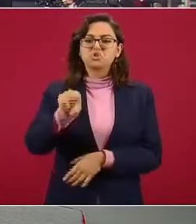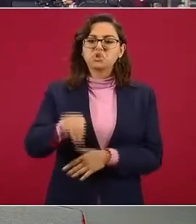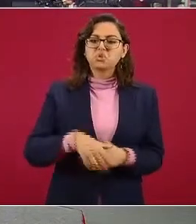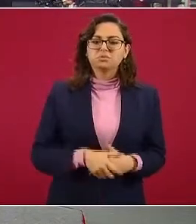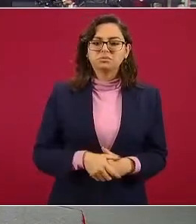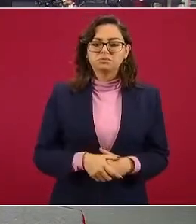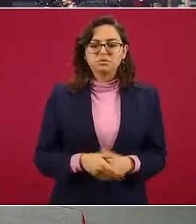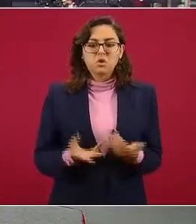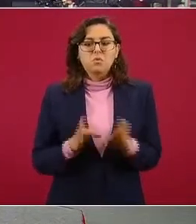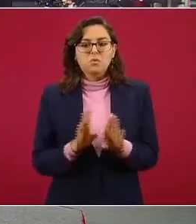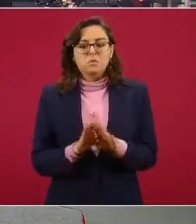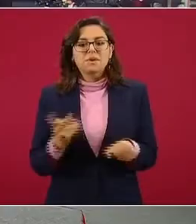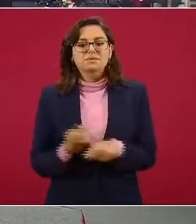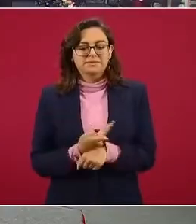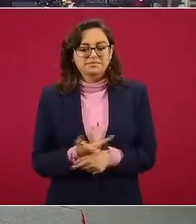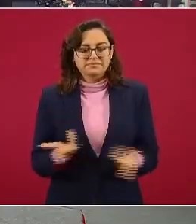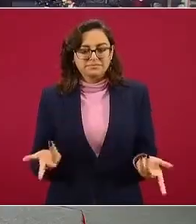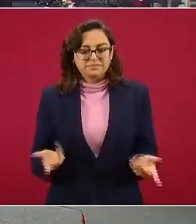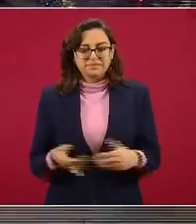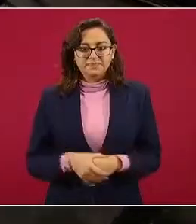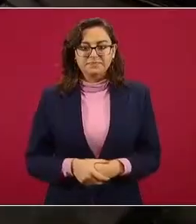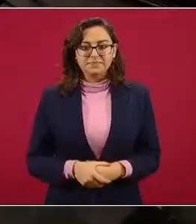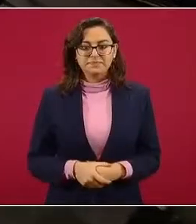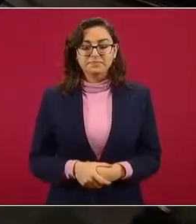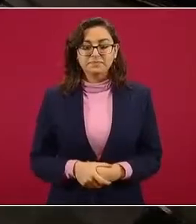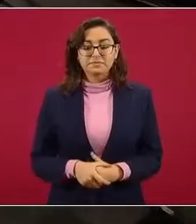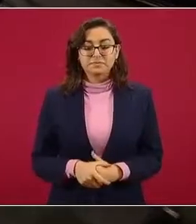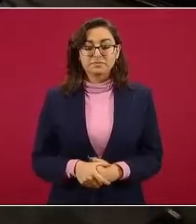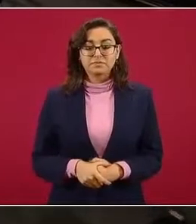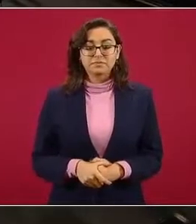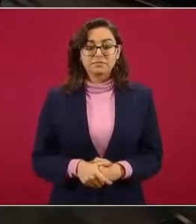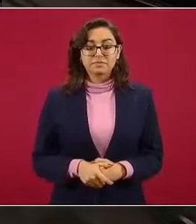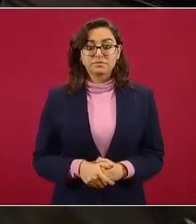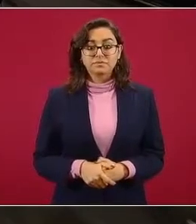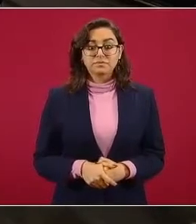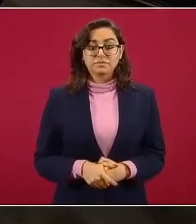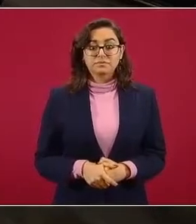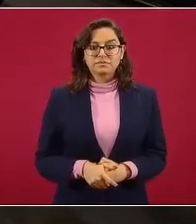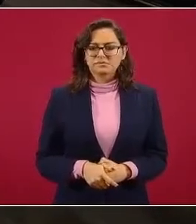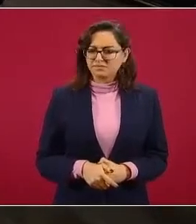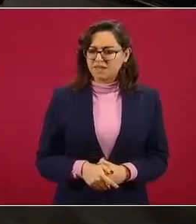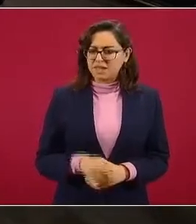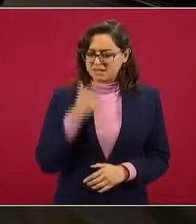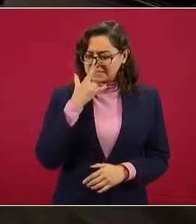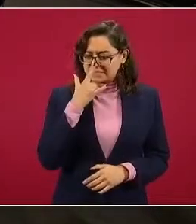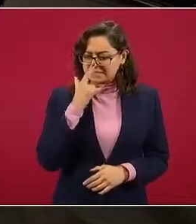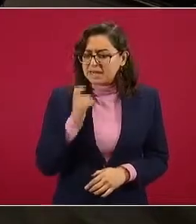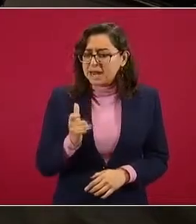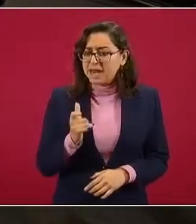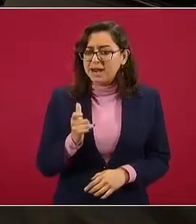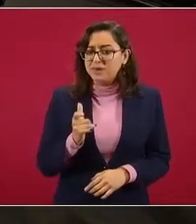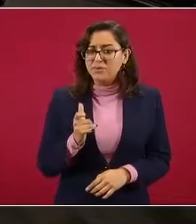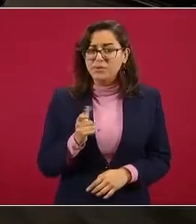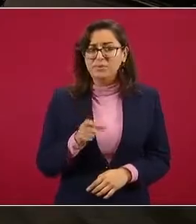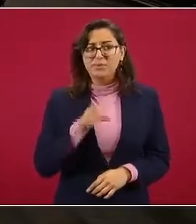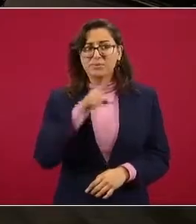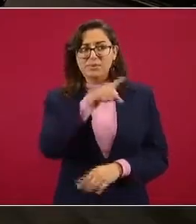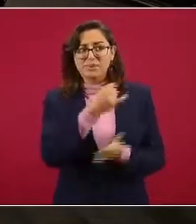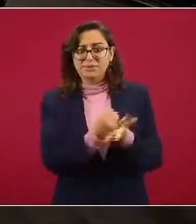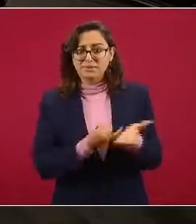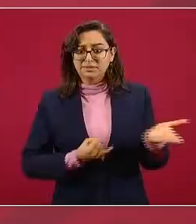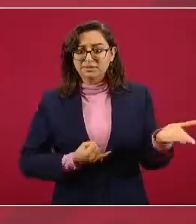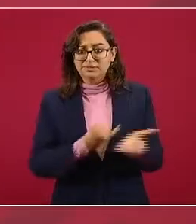estos cargos. Gracias. Bueno, sería muy inusual porque no hay